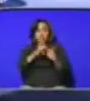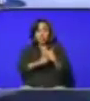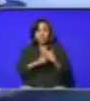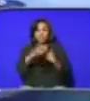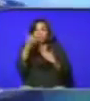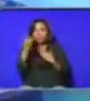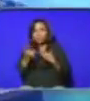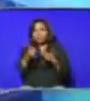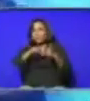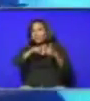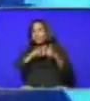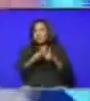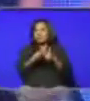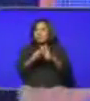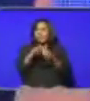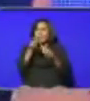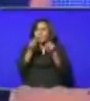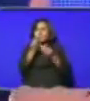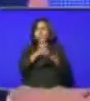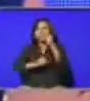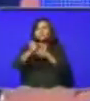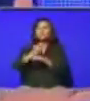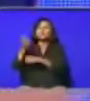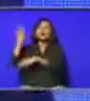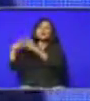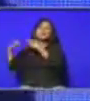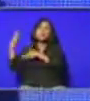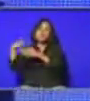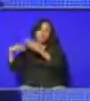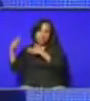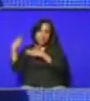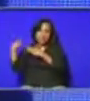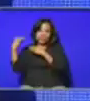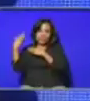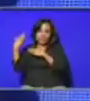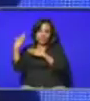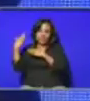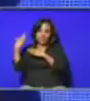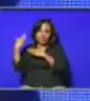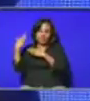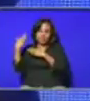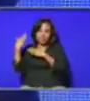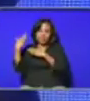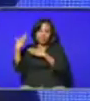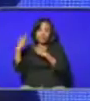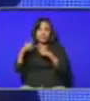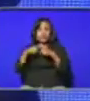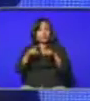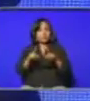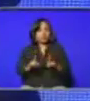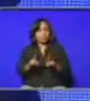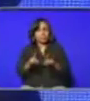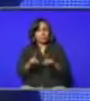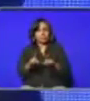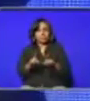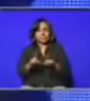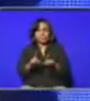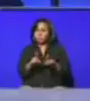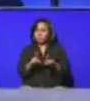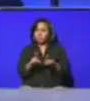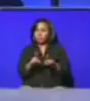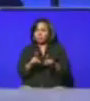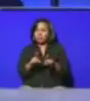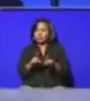paso adelante en su desarrollo y nos quedemos nuevamente otra década mirando cómo todas esas oportunidades no pueden ser accesadas por panameños en diferentes